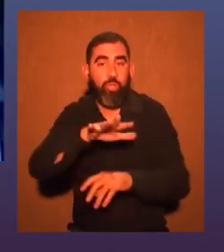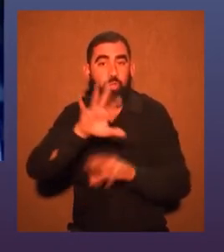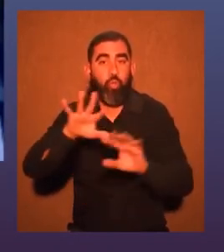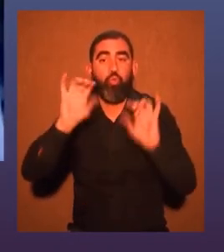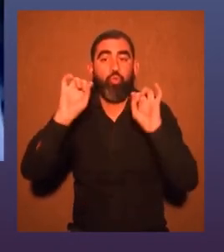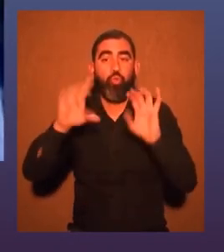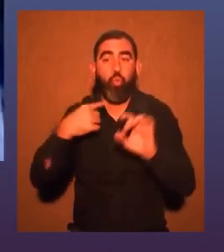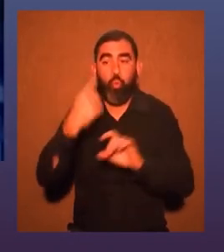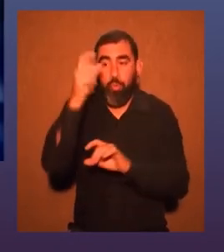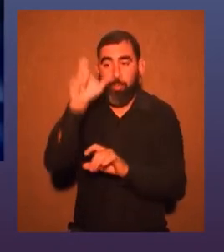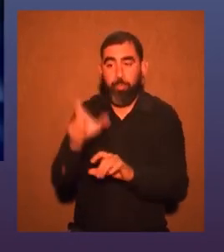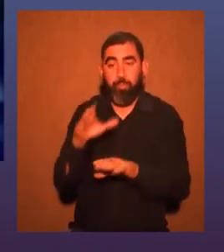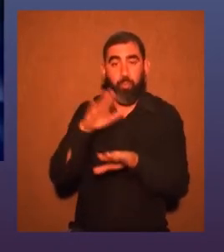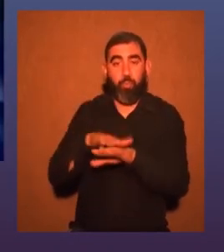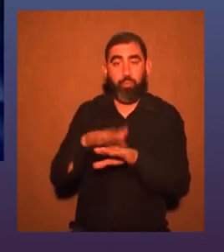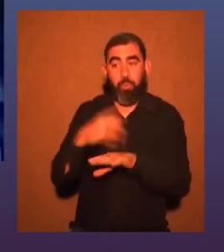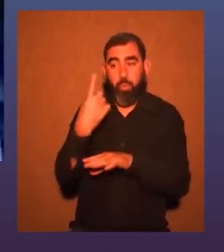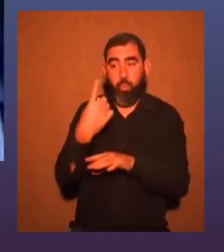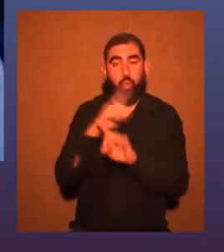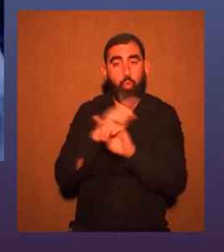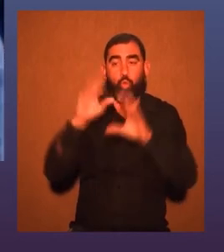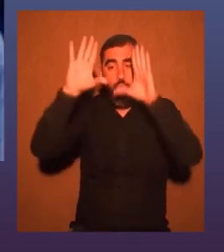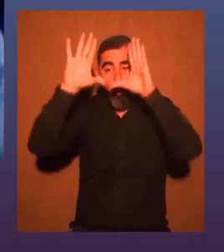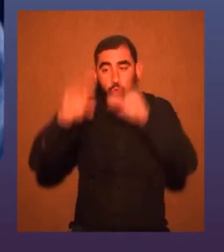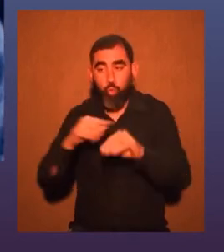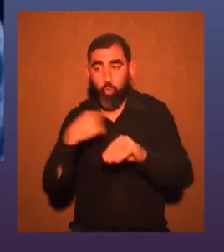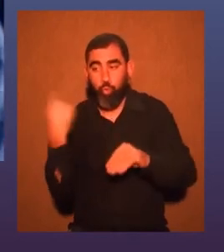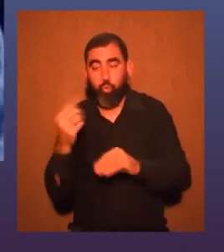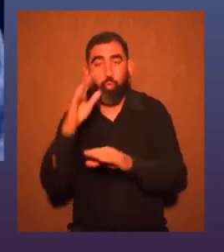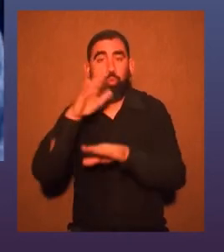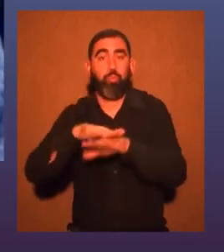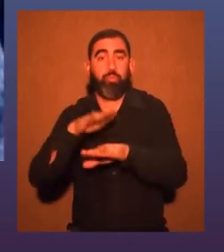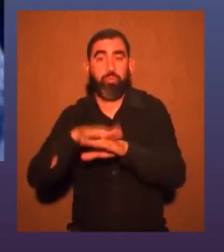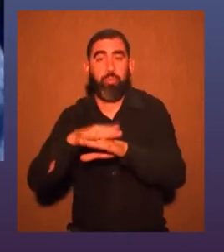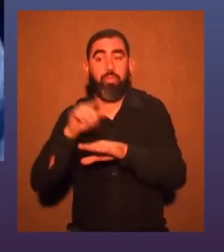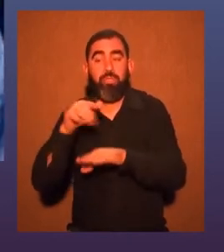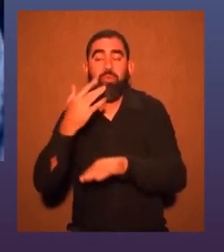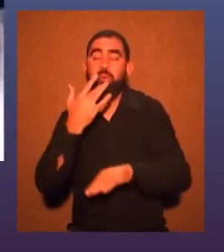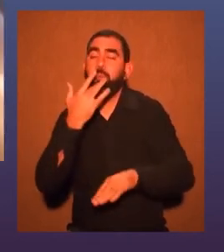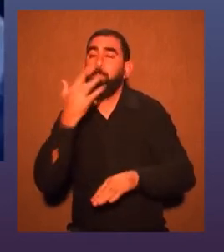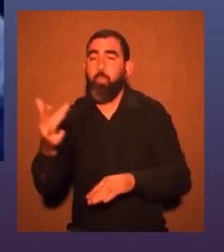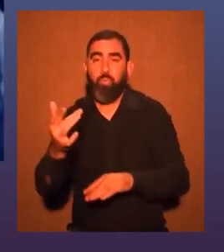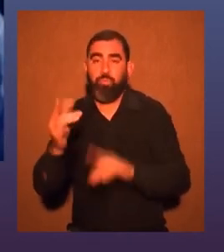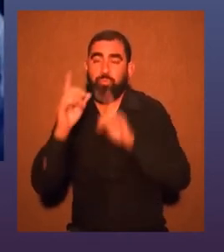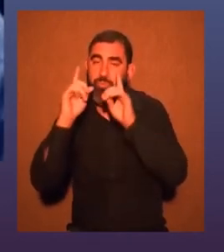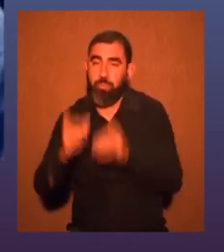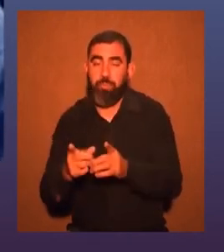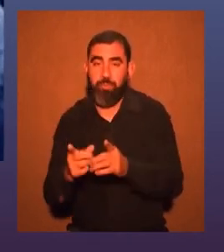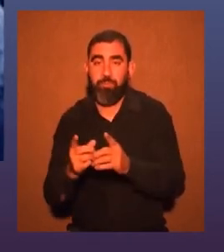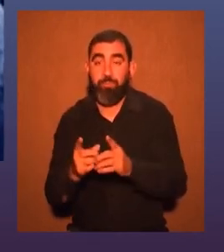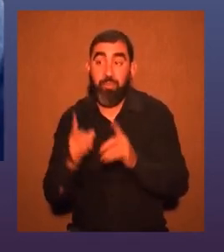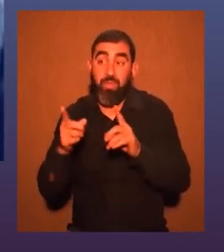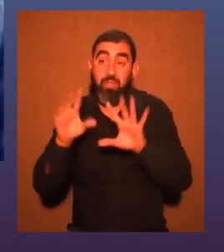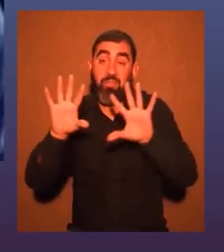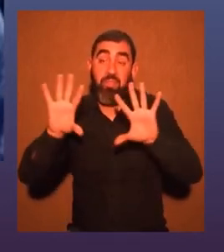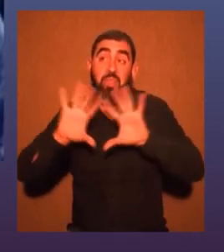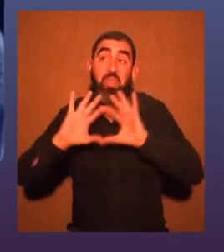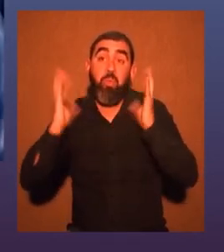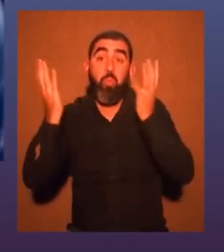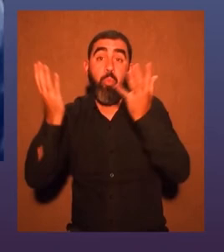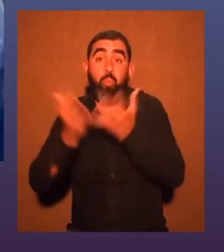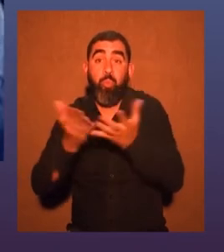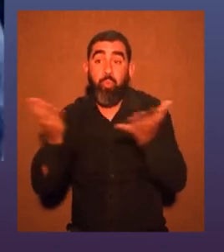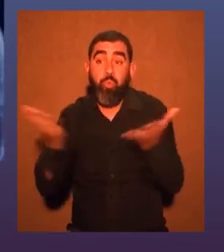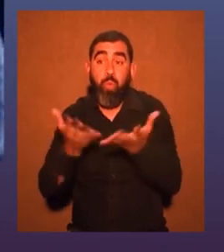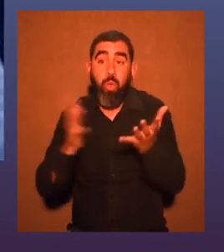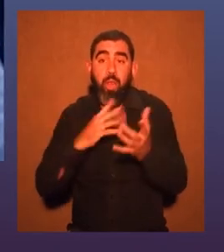de uno, sino un producto de todos. Y eso lo vuelve hermoso y contrahegemónico en un mundo